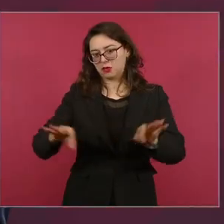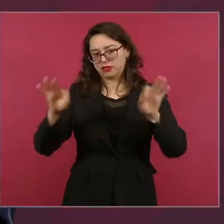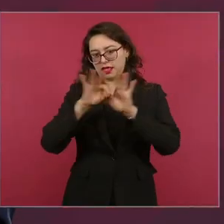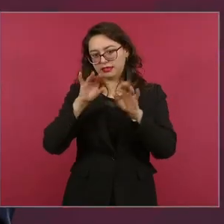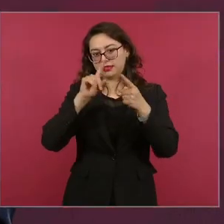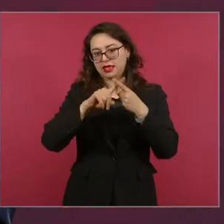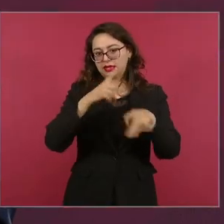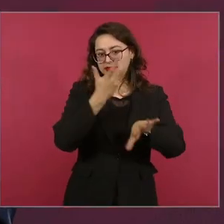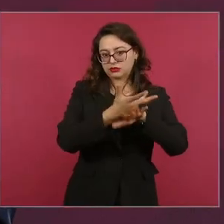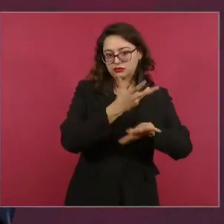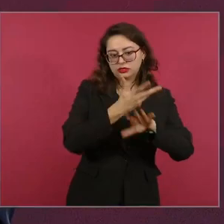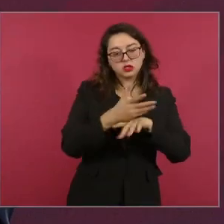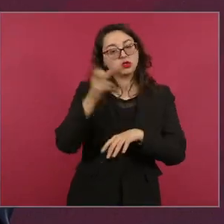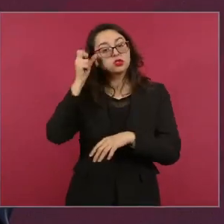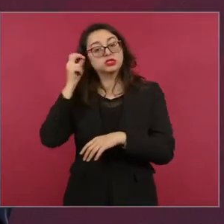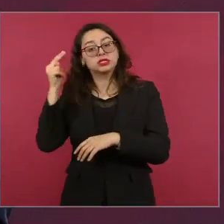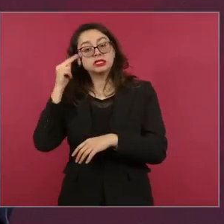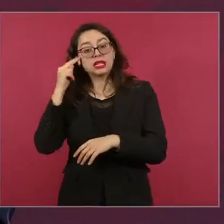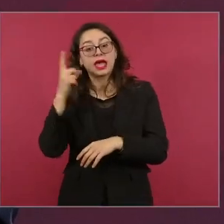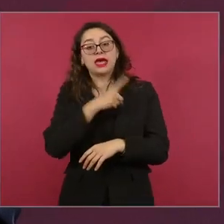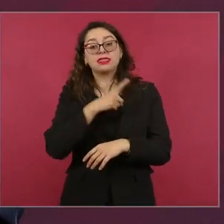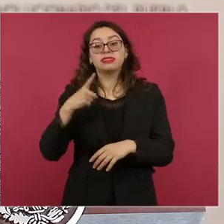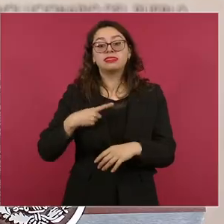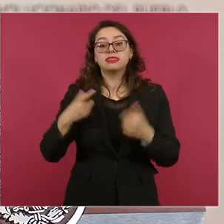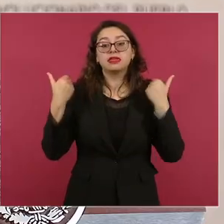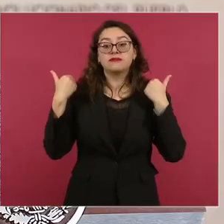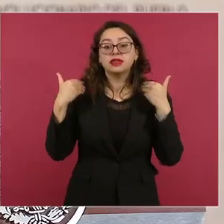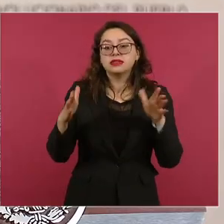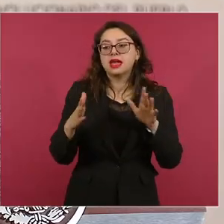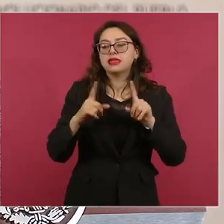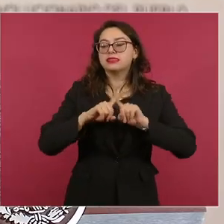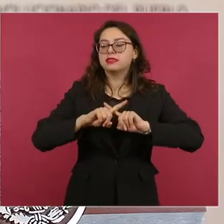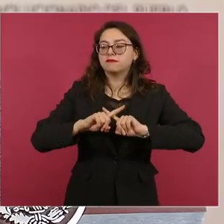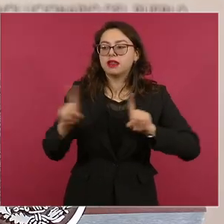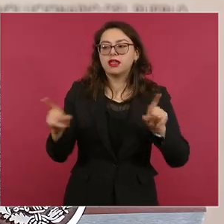deberían de destinar, ponerse de acuerdo